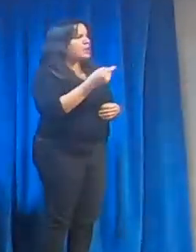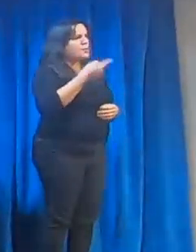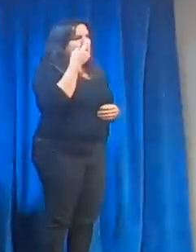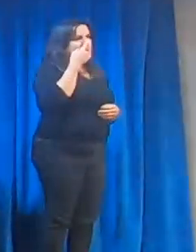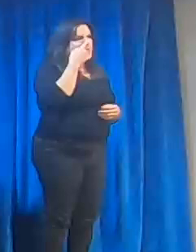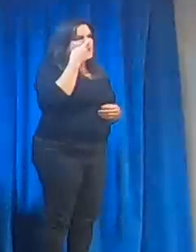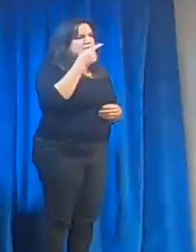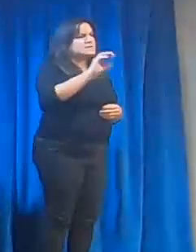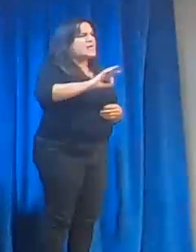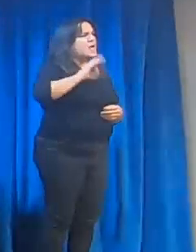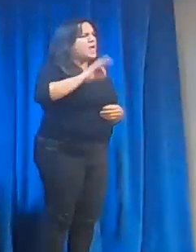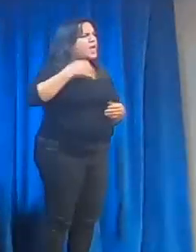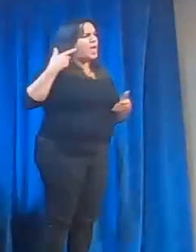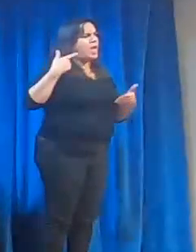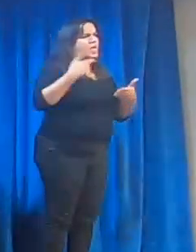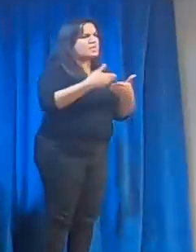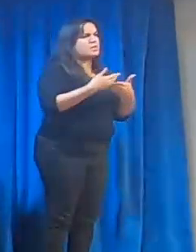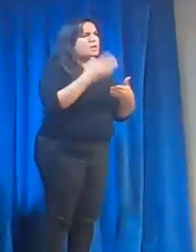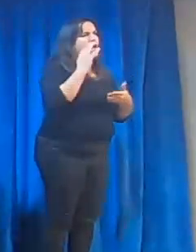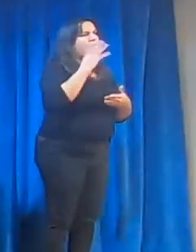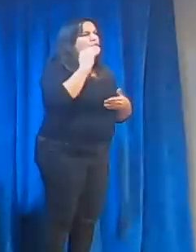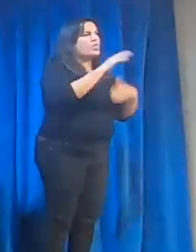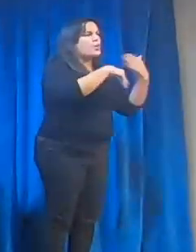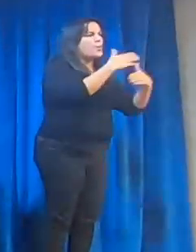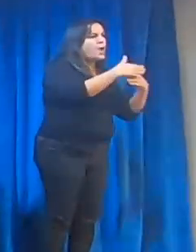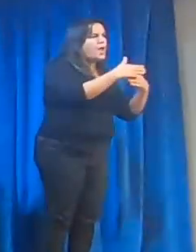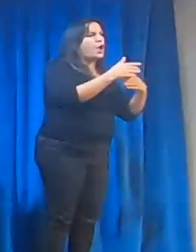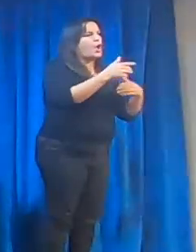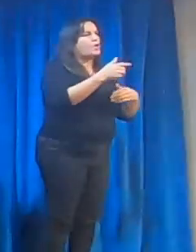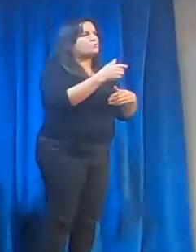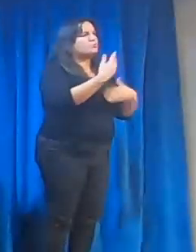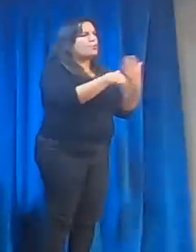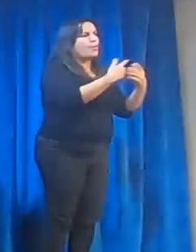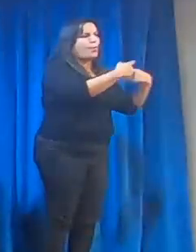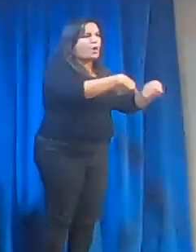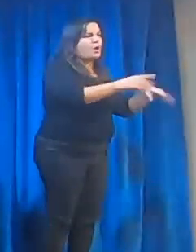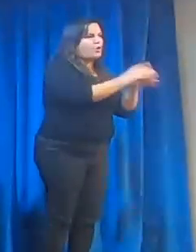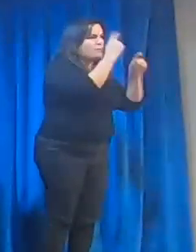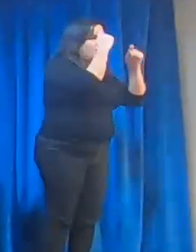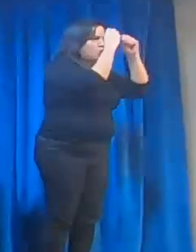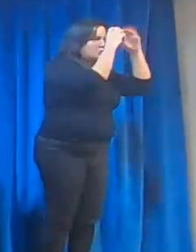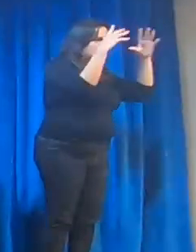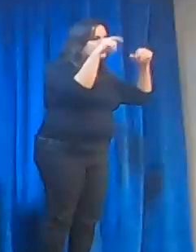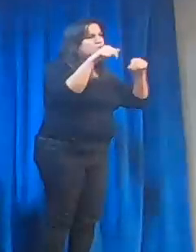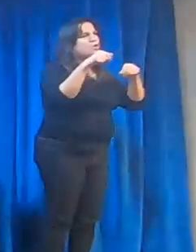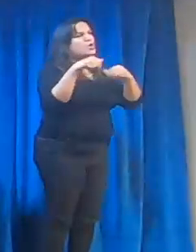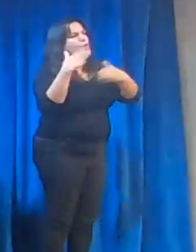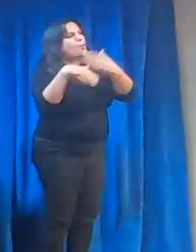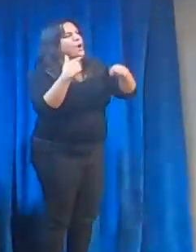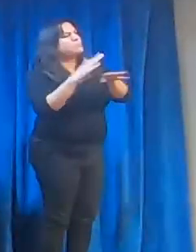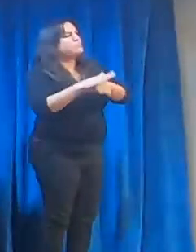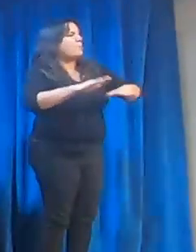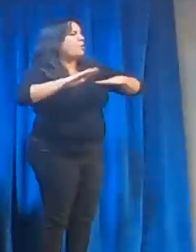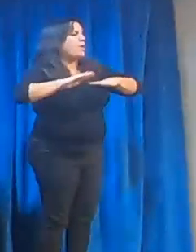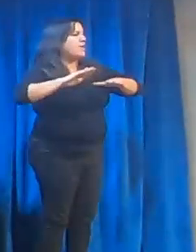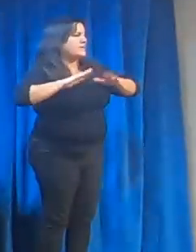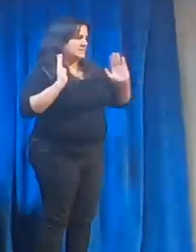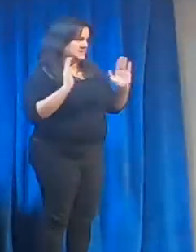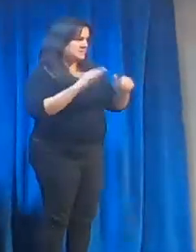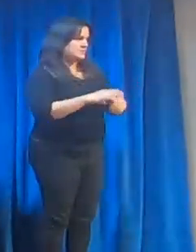muchos años, que tiene que ver con el juego y el jugar. El juego como concepto, el jugar como ejercicio, como